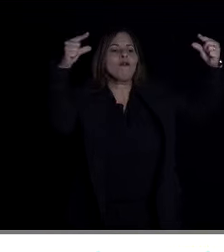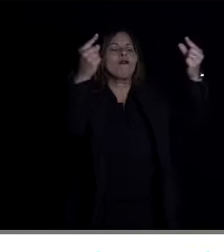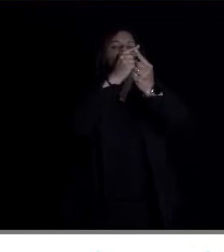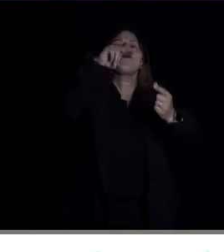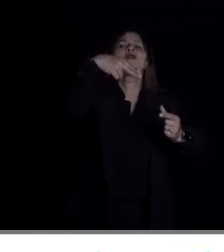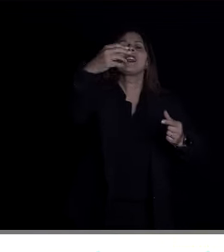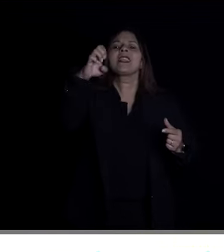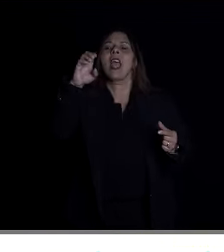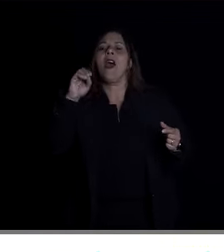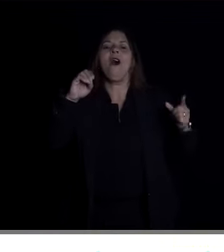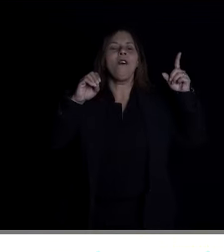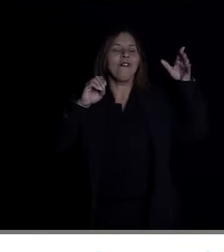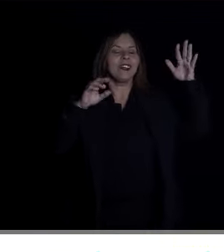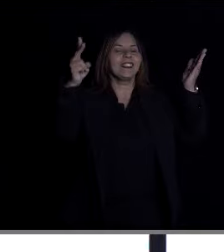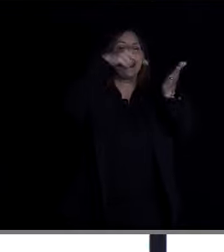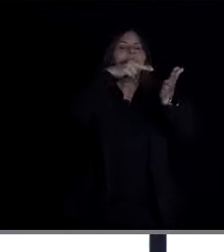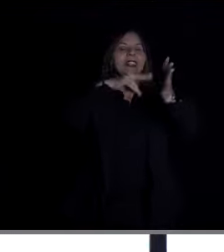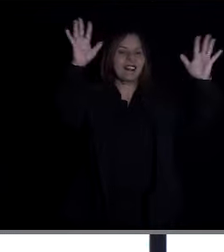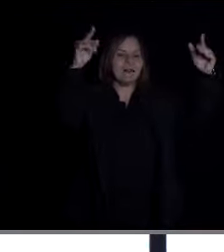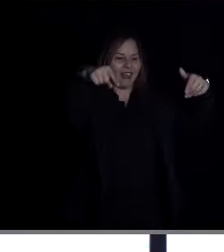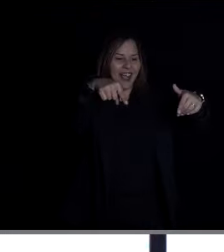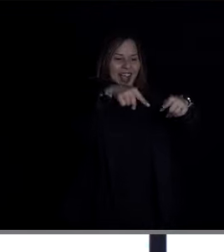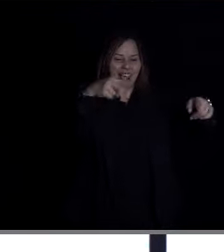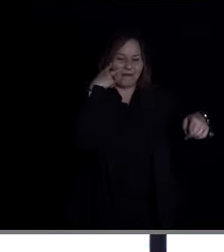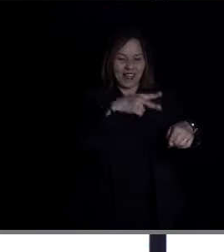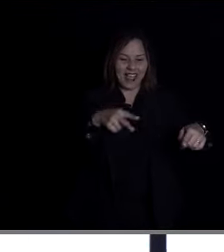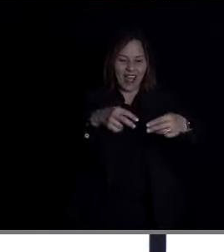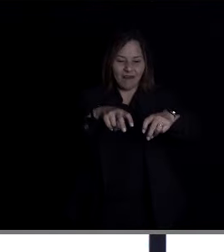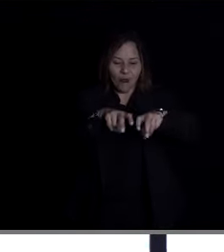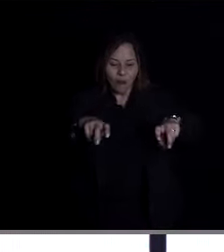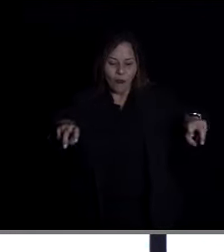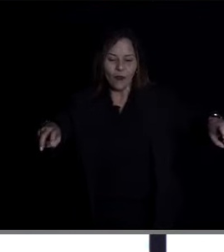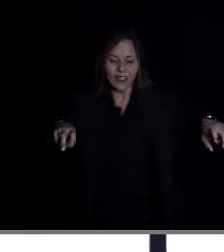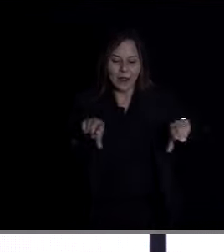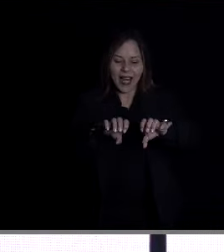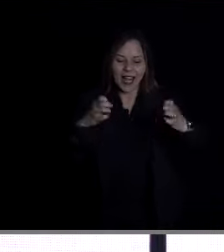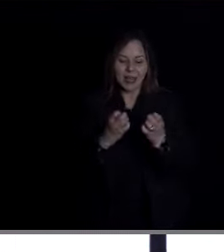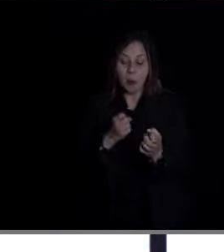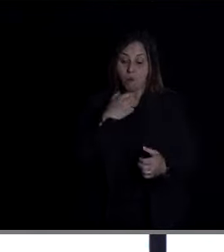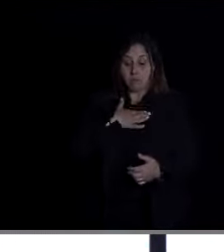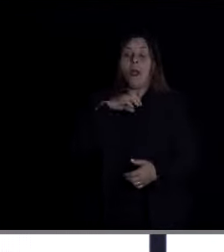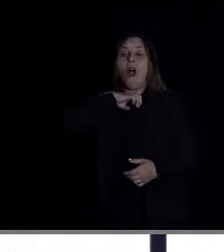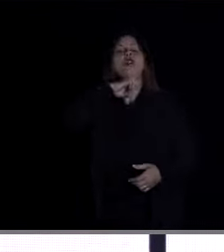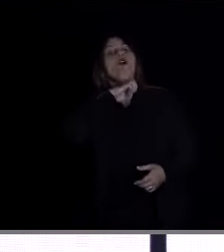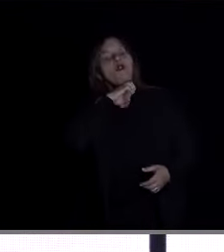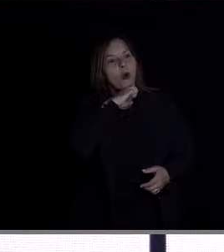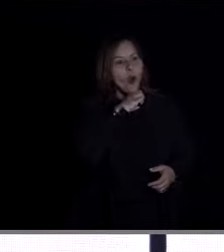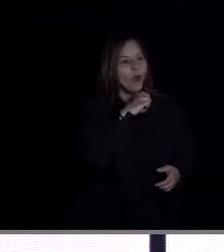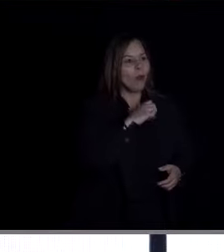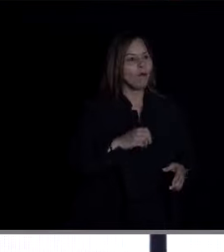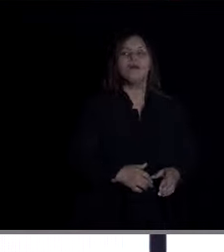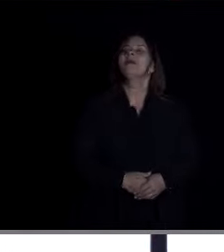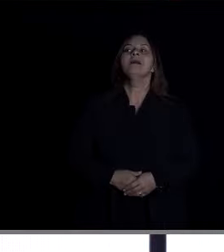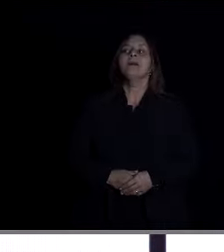Cheo Guzmán, Segarra. Levántese, míralos aquí al frente. Este es el equipo mío, los duros. Digo, por ahí